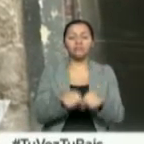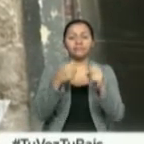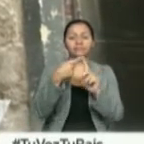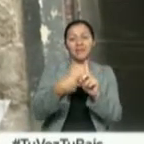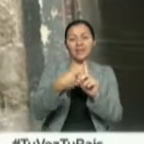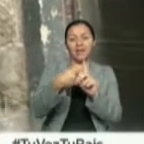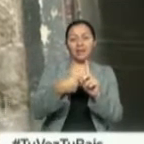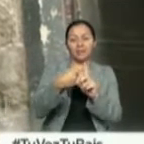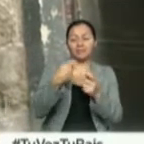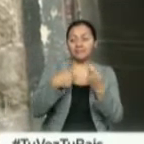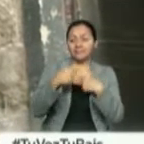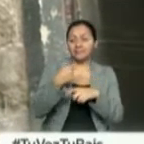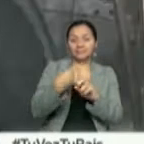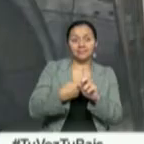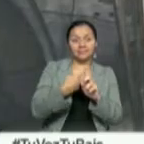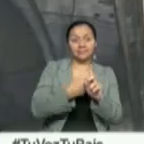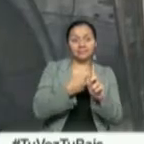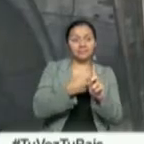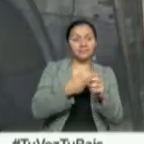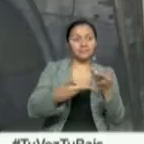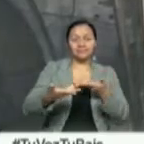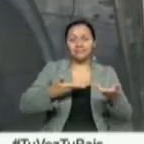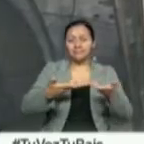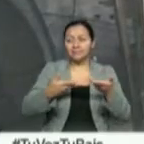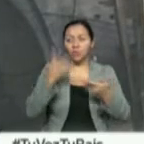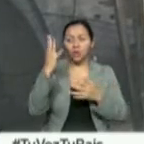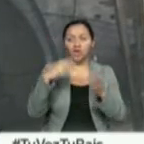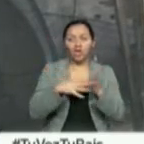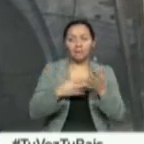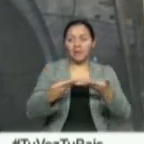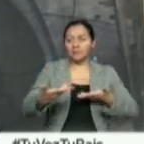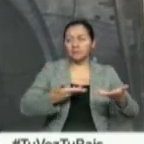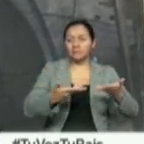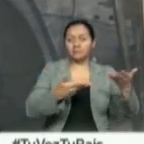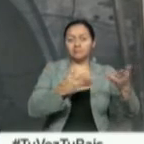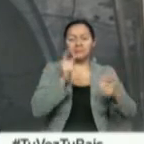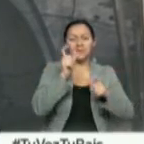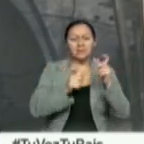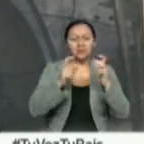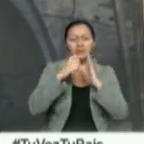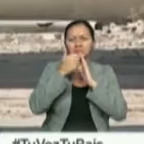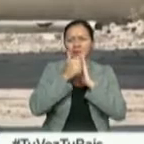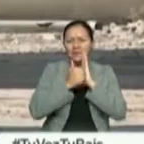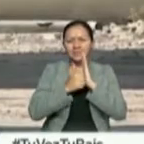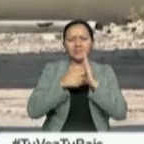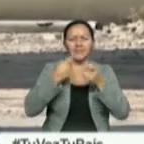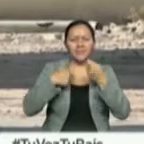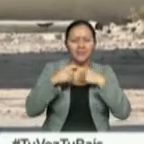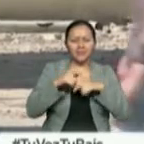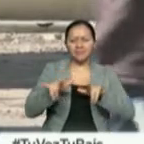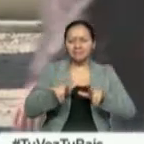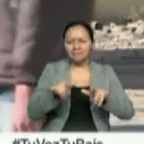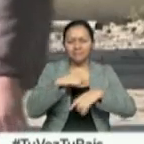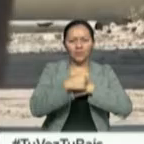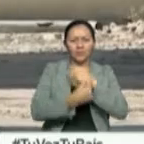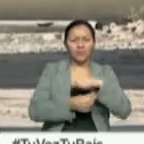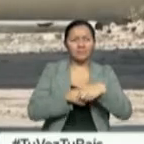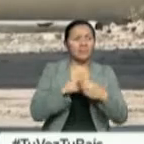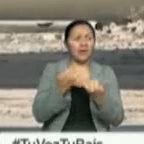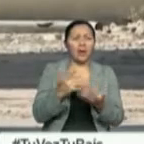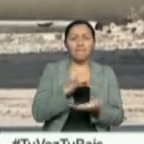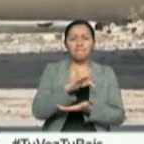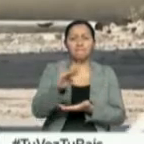cubiertos más grandes del mundo con sus 4.000 tiendas que atrajo durante siglos a artesanos y mercaderes de todo el planeta